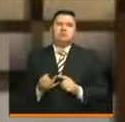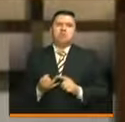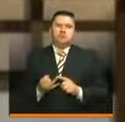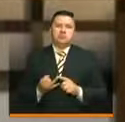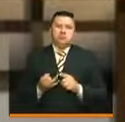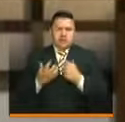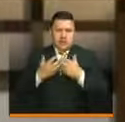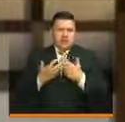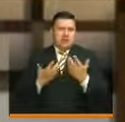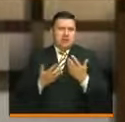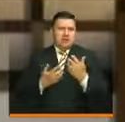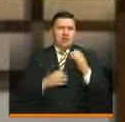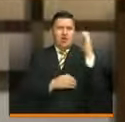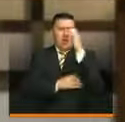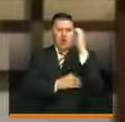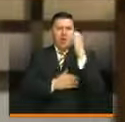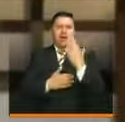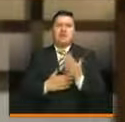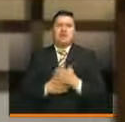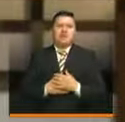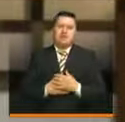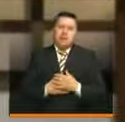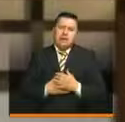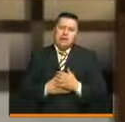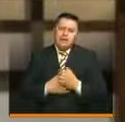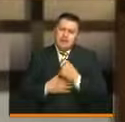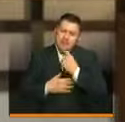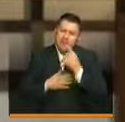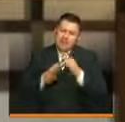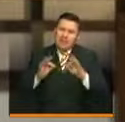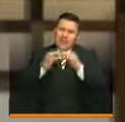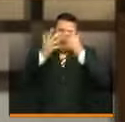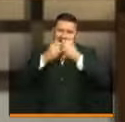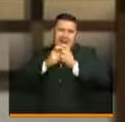del gran empresariado del país, pero hablemos del gran